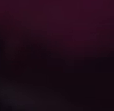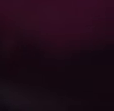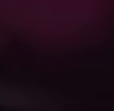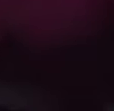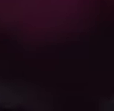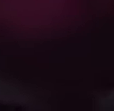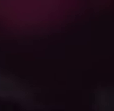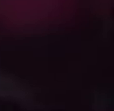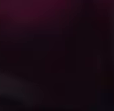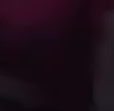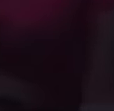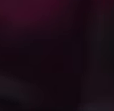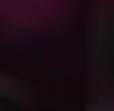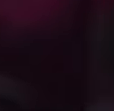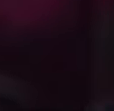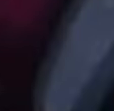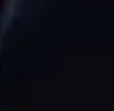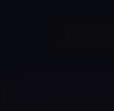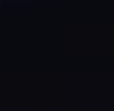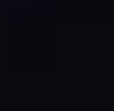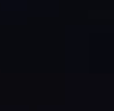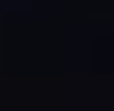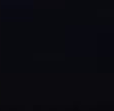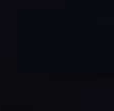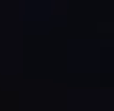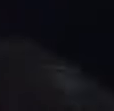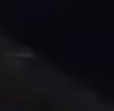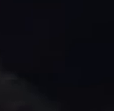estar desalojado, por favor.